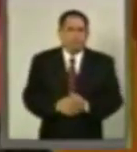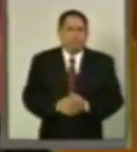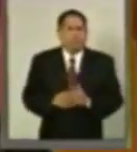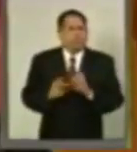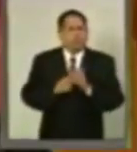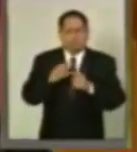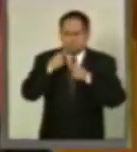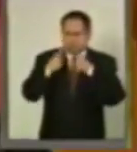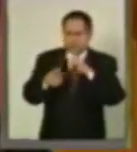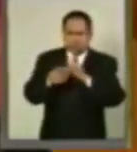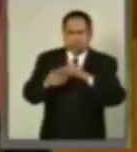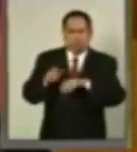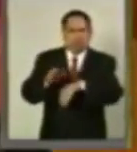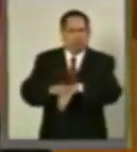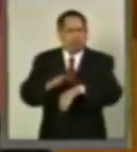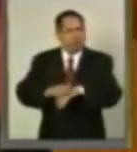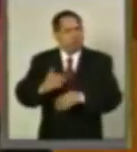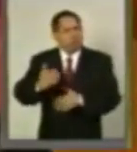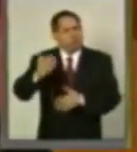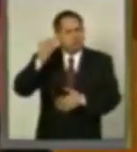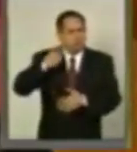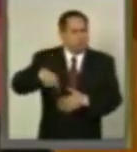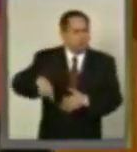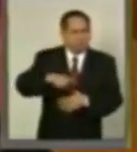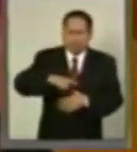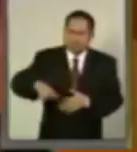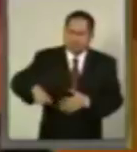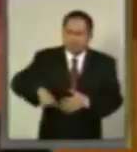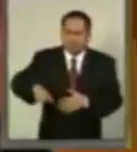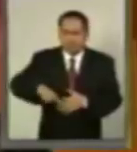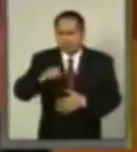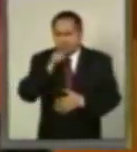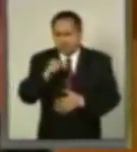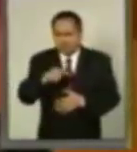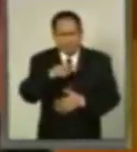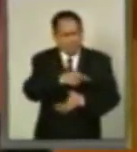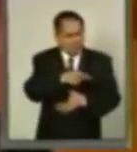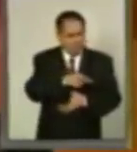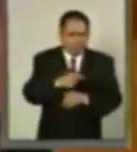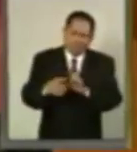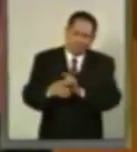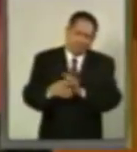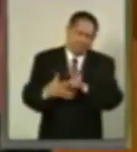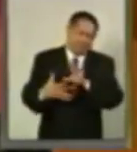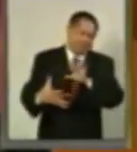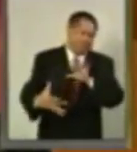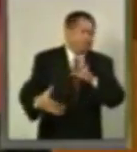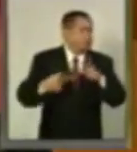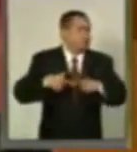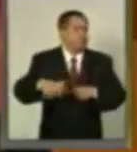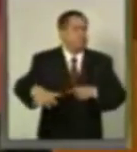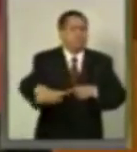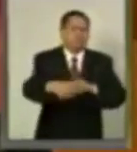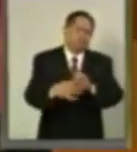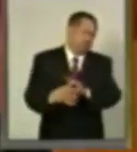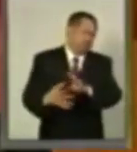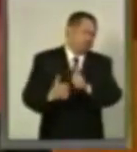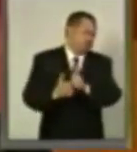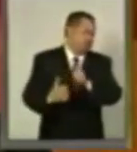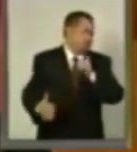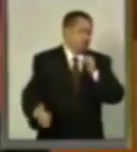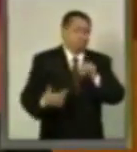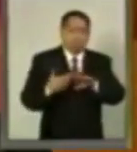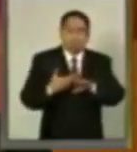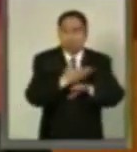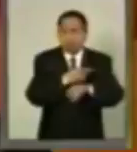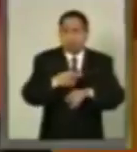Insisto, digo esto porque nunca antes un gobierno había estado tan alejado de su pueblo. Nunca antes un secretario